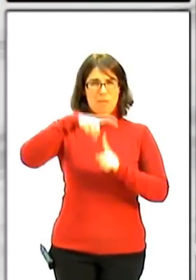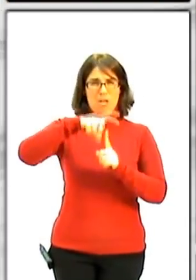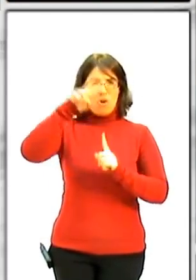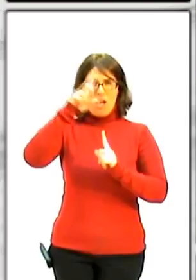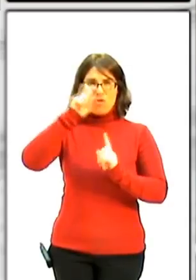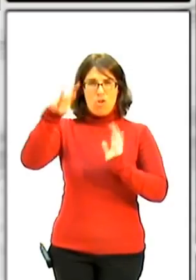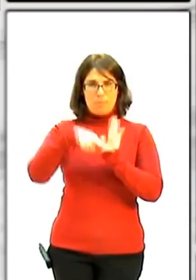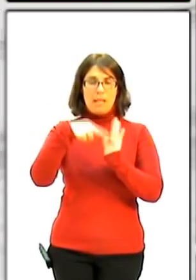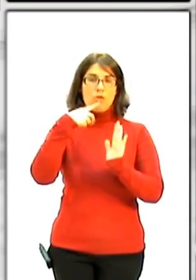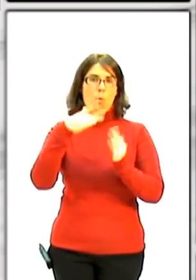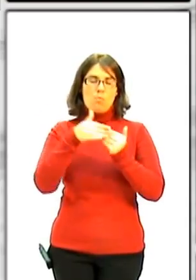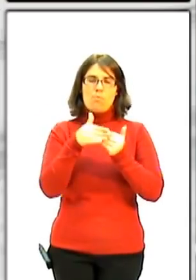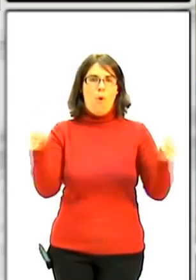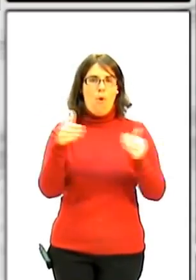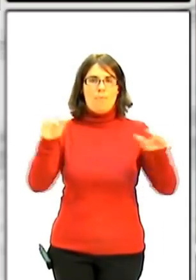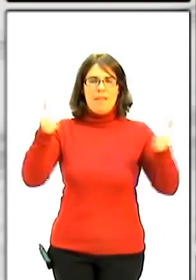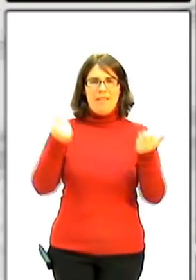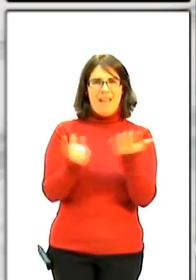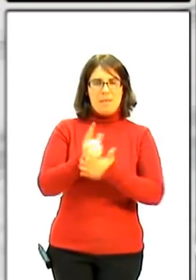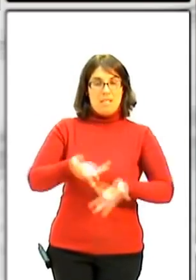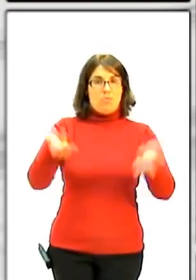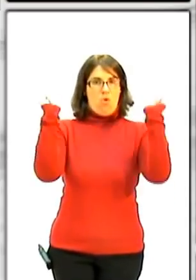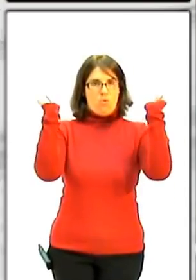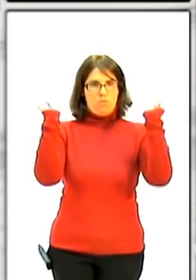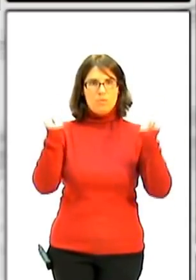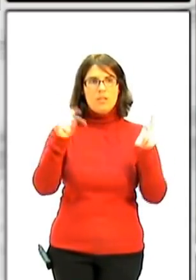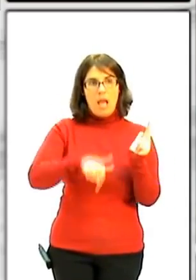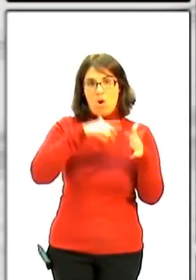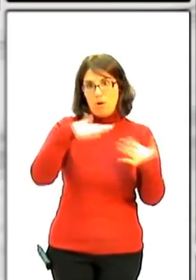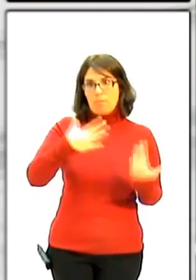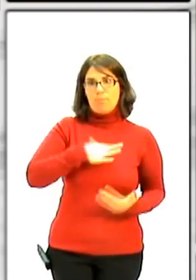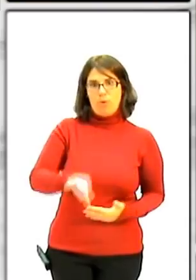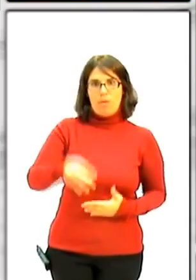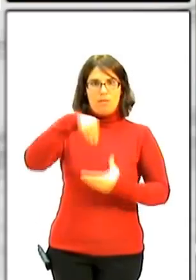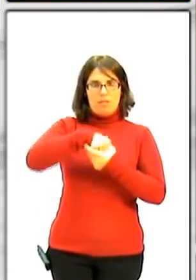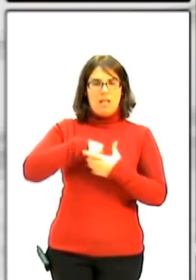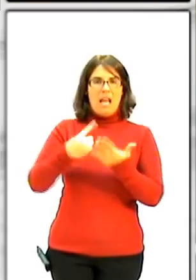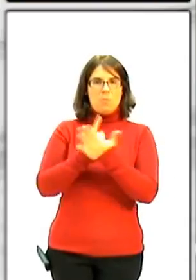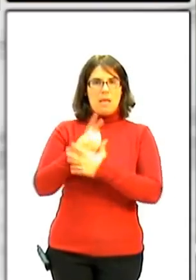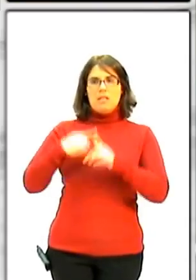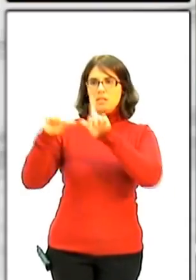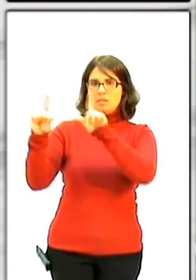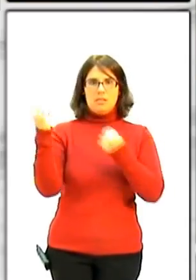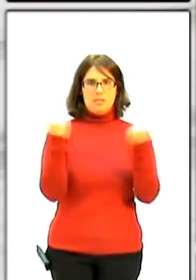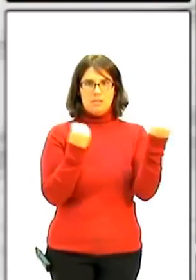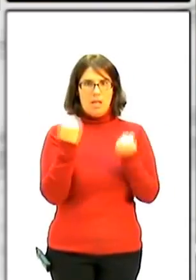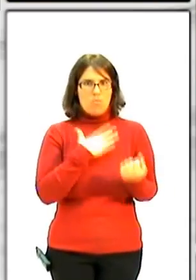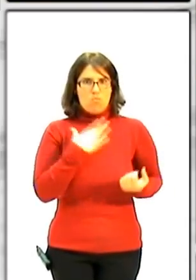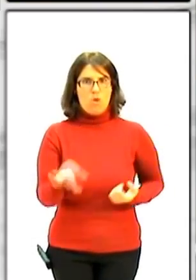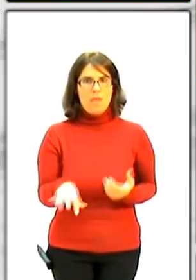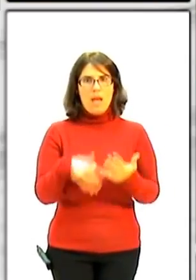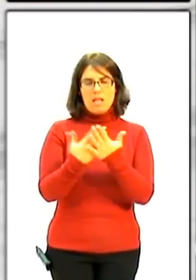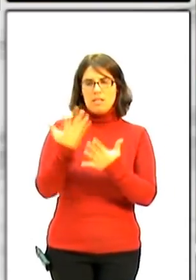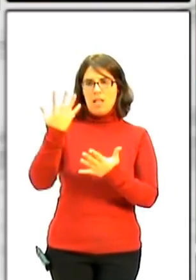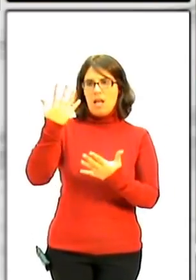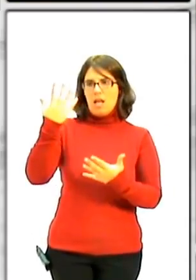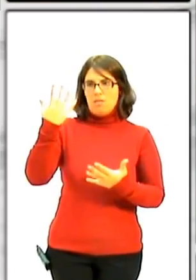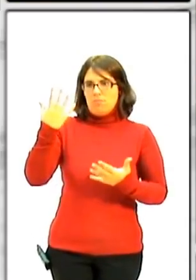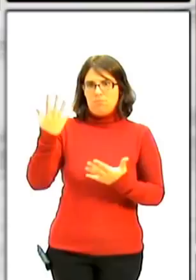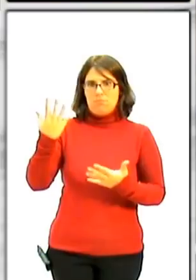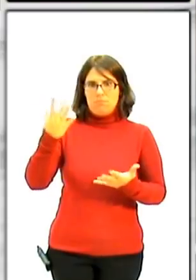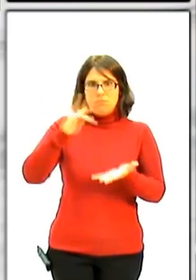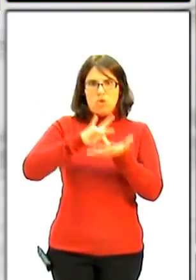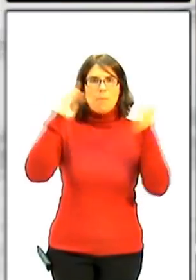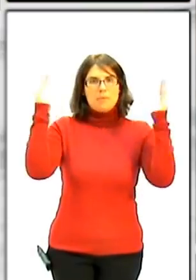2000 como la liberalización del GPS y que hoy permite que tengamos dispositivos GPS desde, pues cada vez en dispositivos